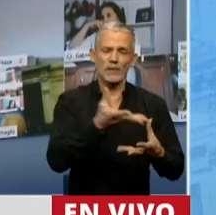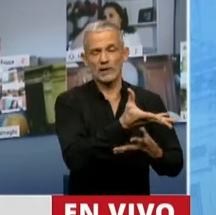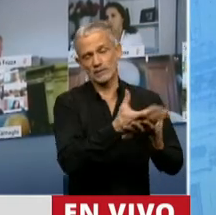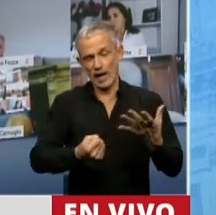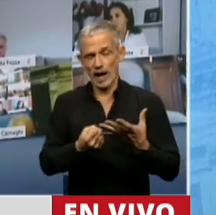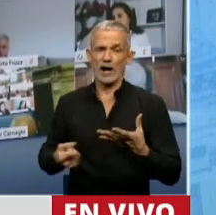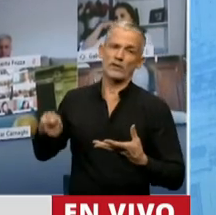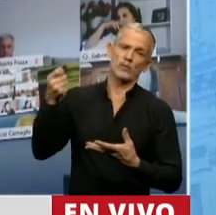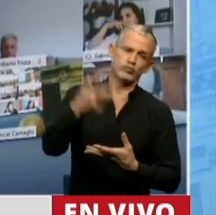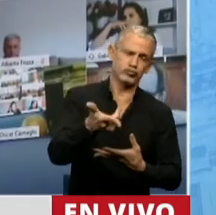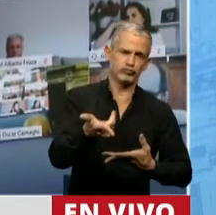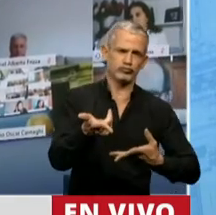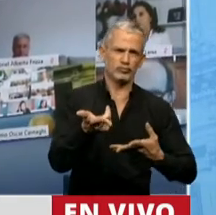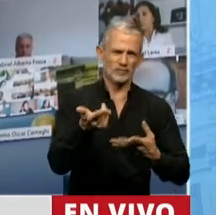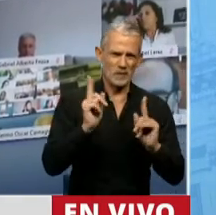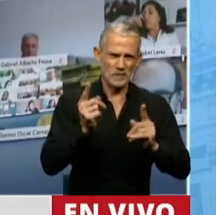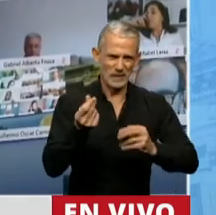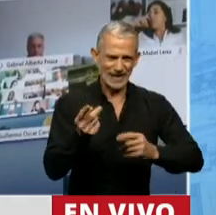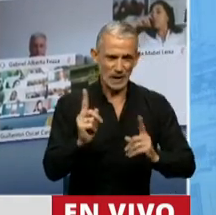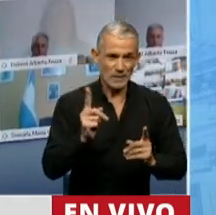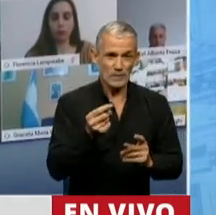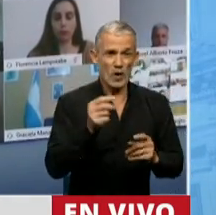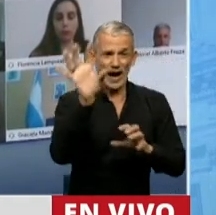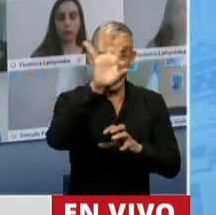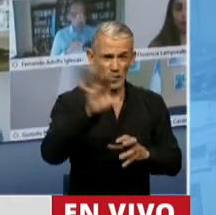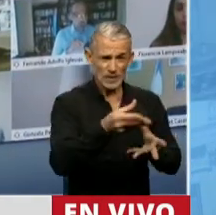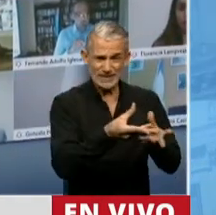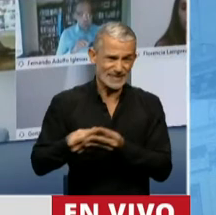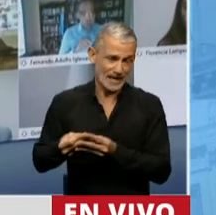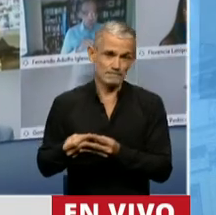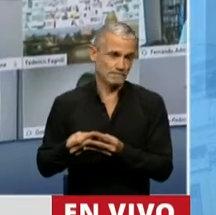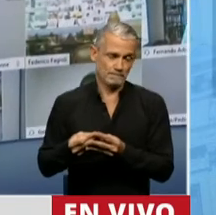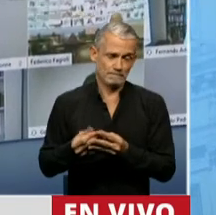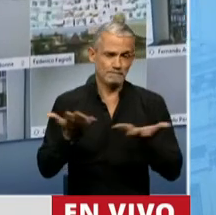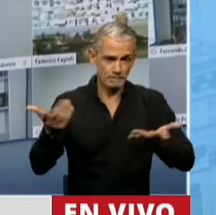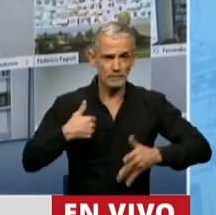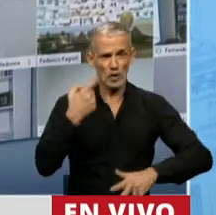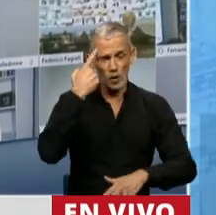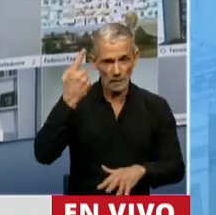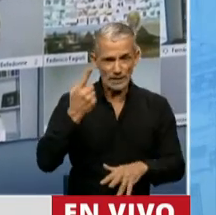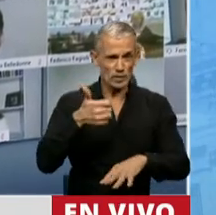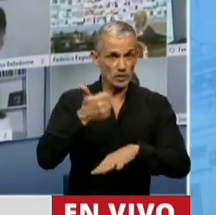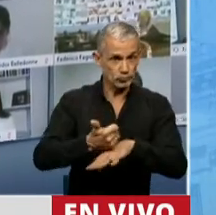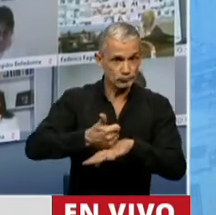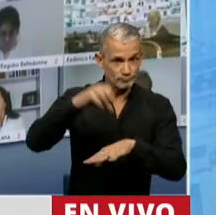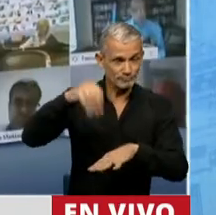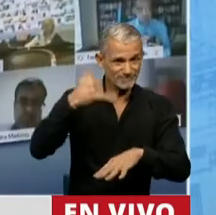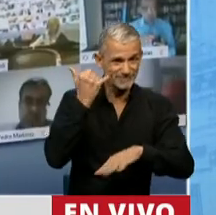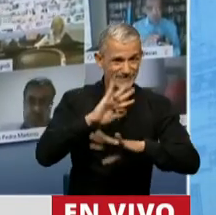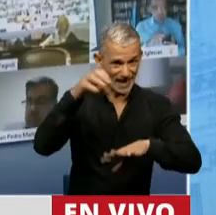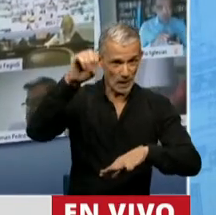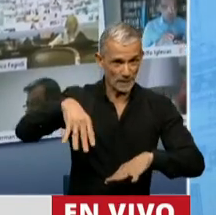vuelva a sacarle ese recurso a las provincias. Creo que está presente, así lo expresó usted,